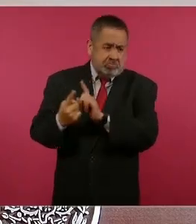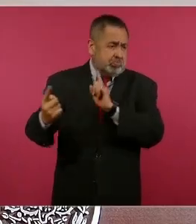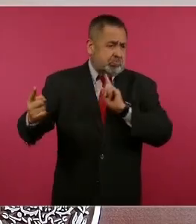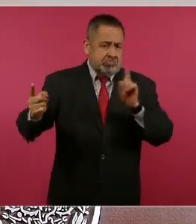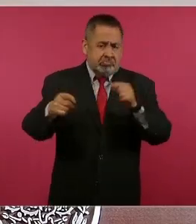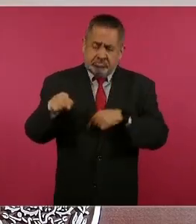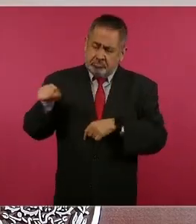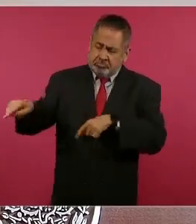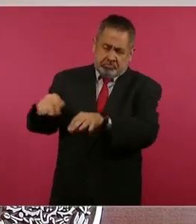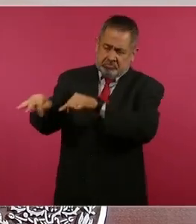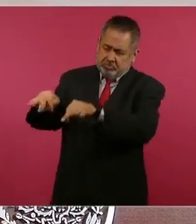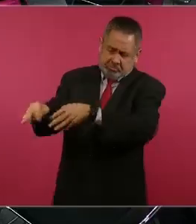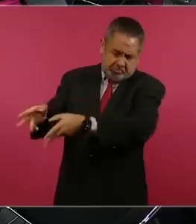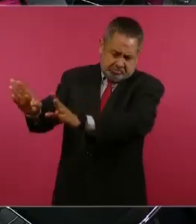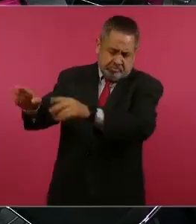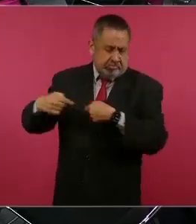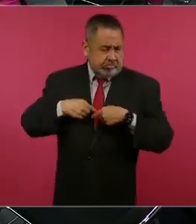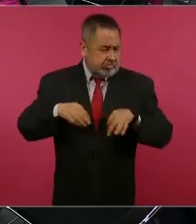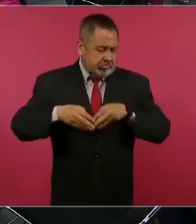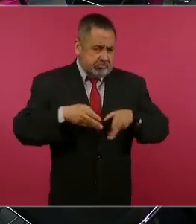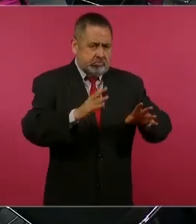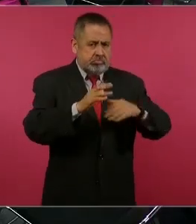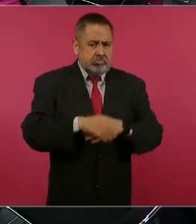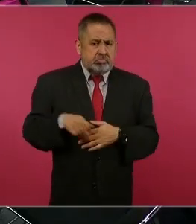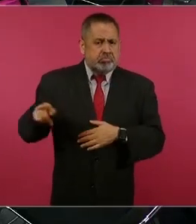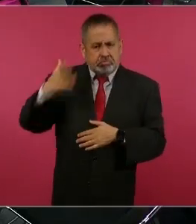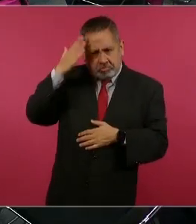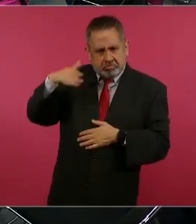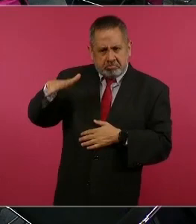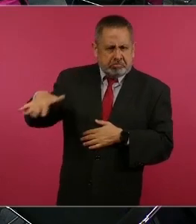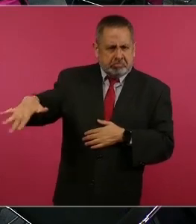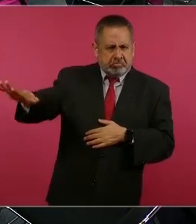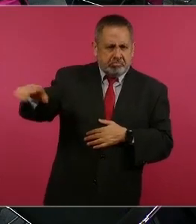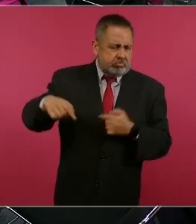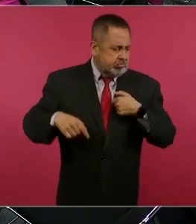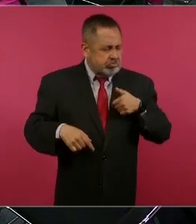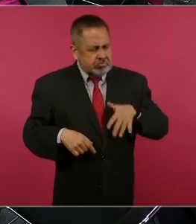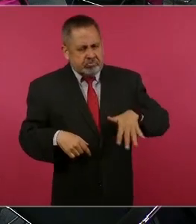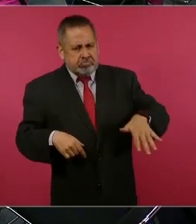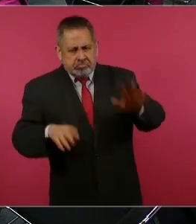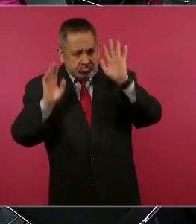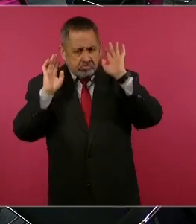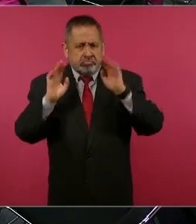él tiene su forma de informarse. Yo tengo la mía,